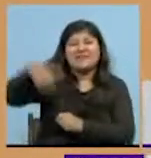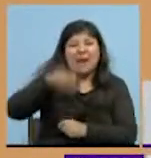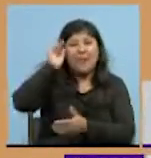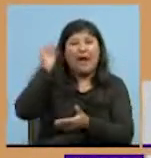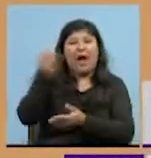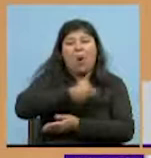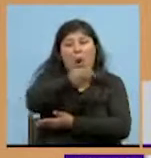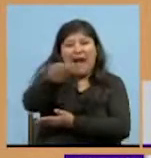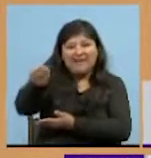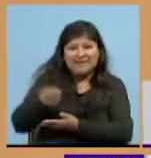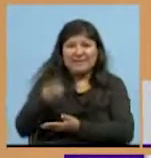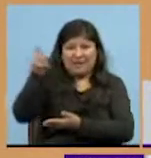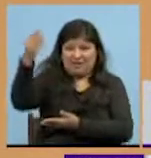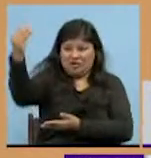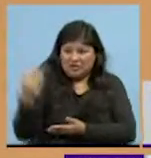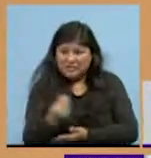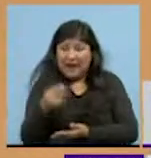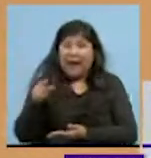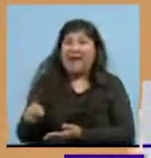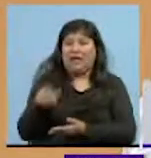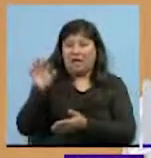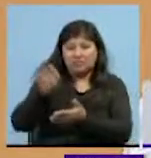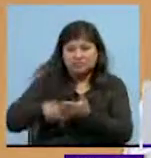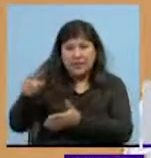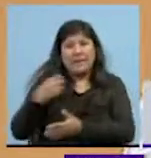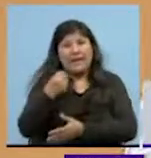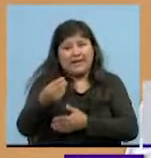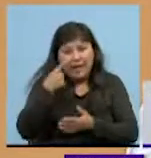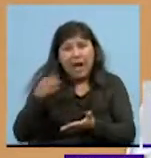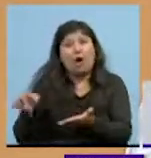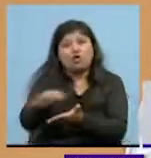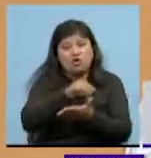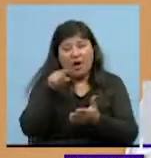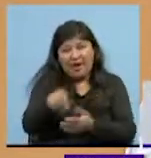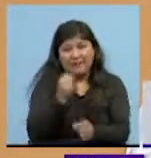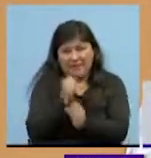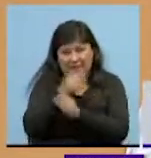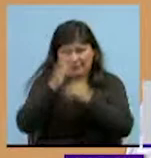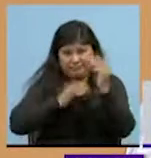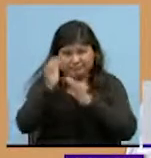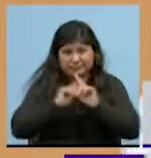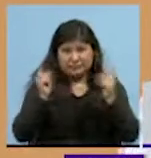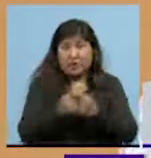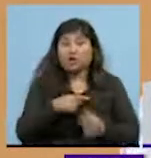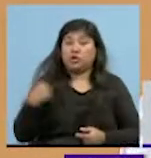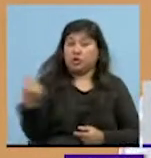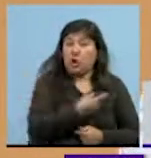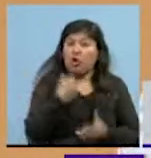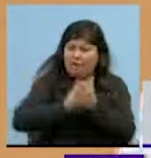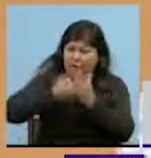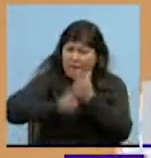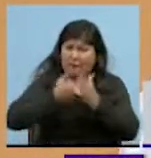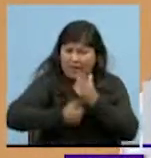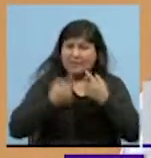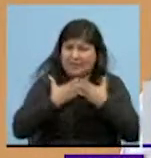para poder indicar todos los trabajos. Sí, estamos poniéndole gran fuerza para que podamos apoyar al señor ministro y que